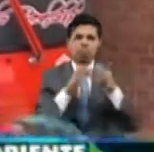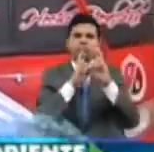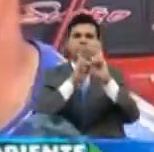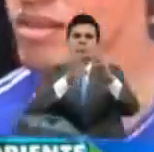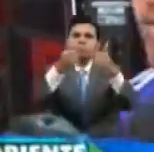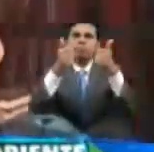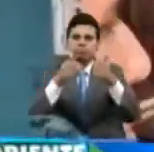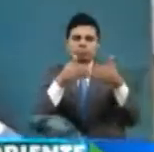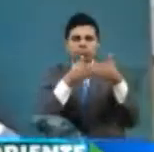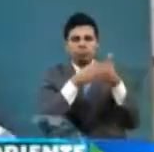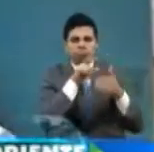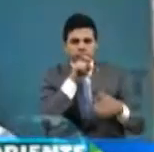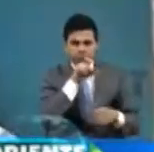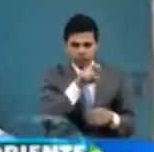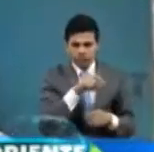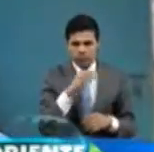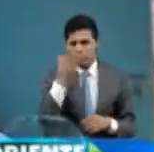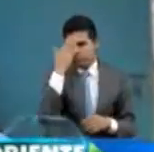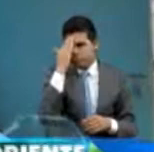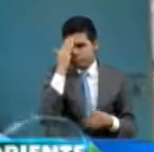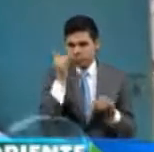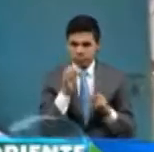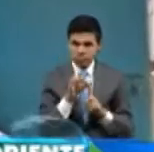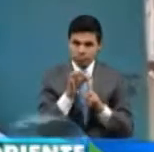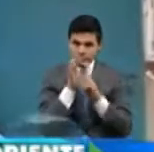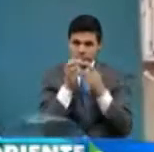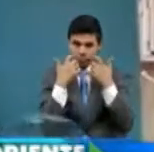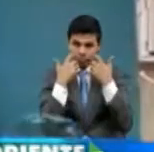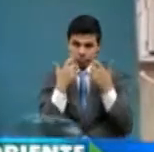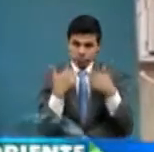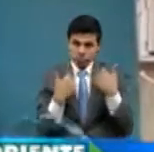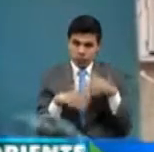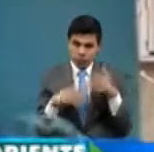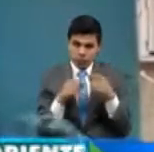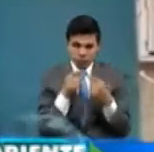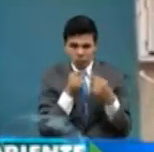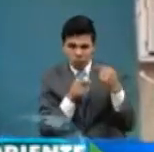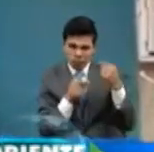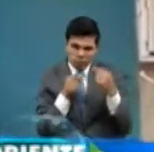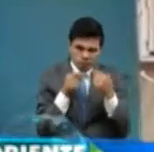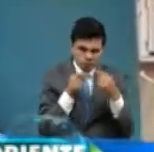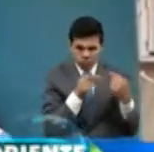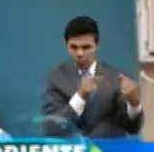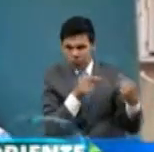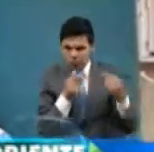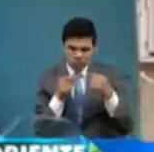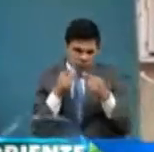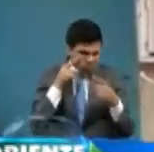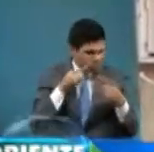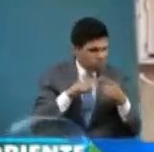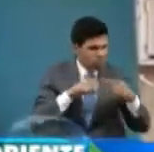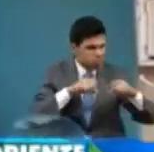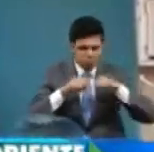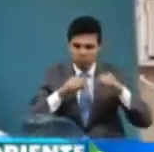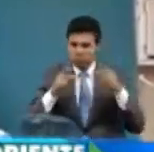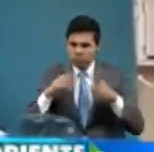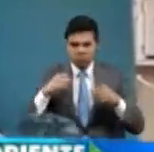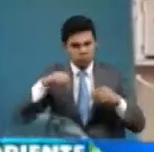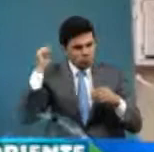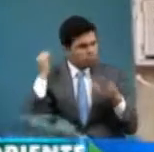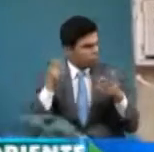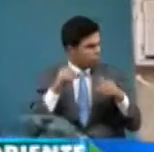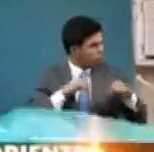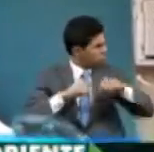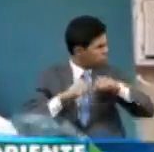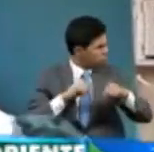el Bucaramanga. Sí, vos sabés que un clásico es aparte, un clásico de juega vida o muerte, en eso te digo, porque todo el mundo quiere ganar, y más Bucaramanga